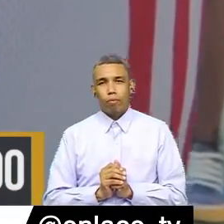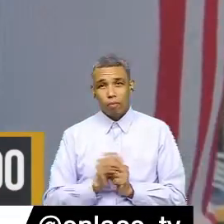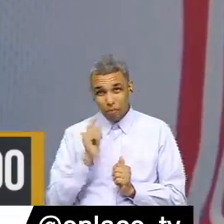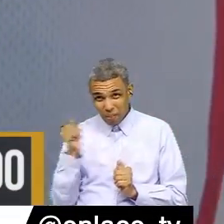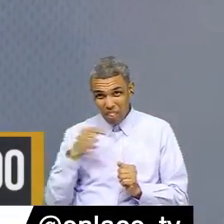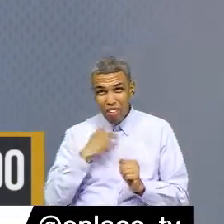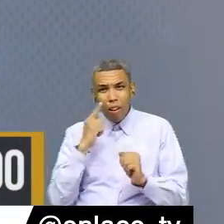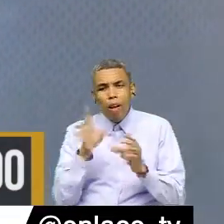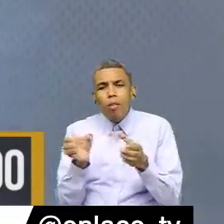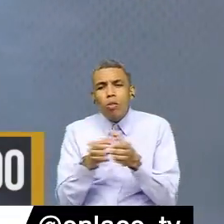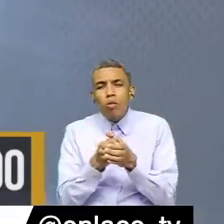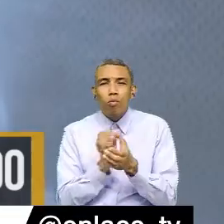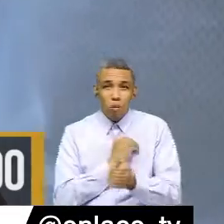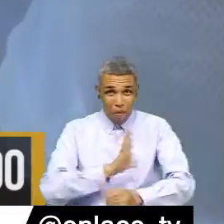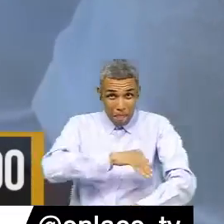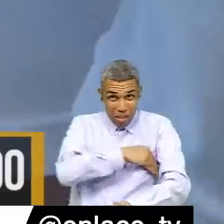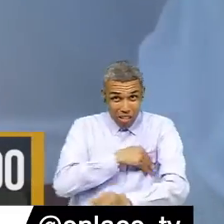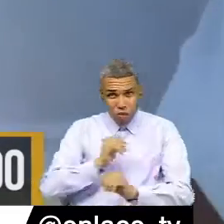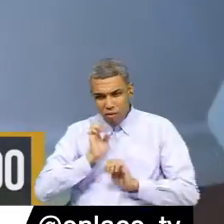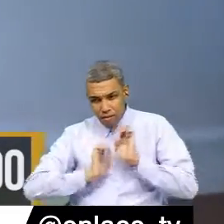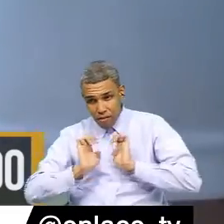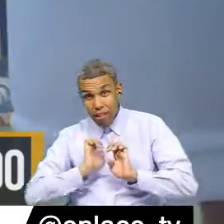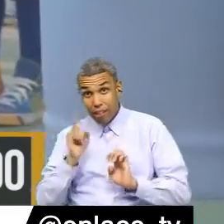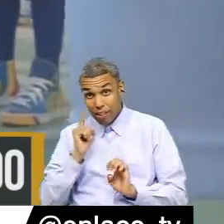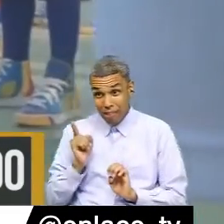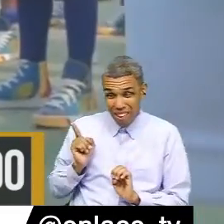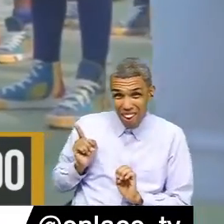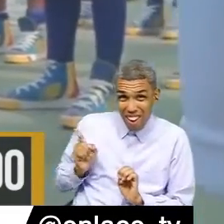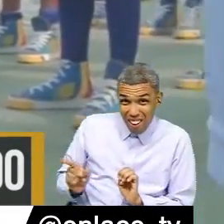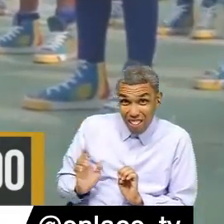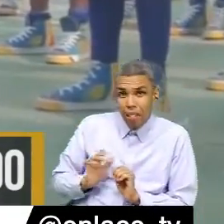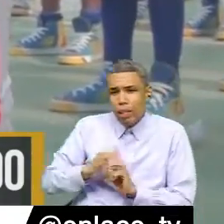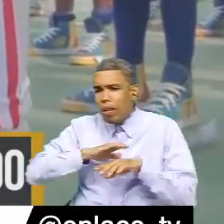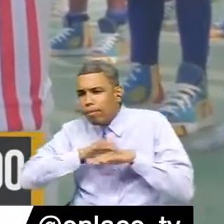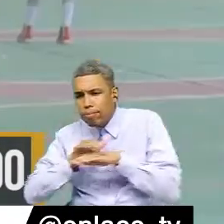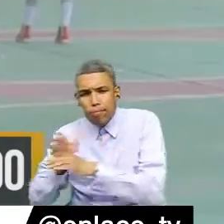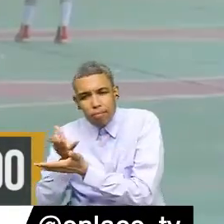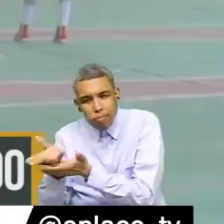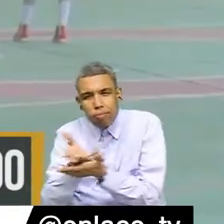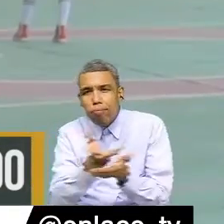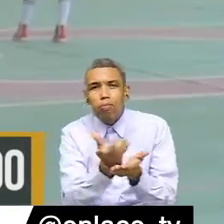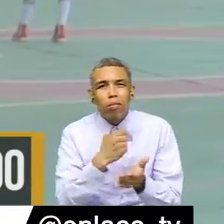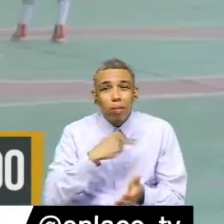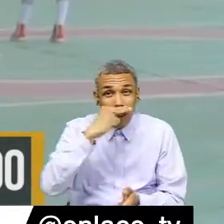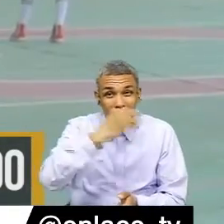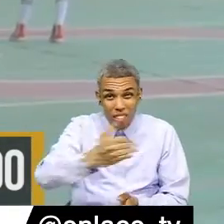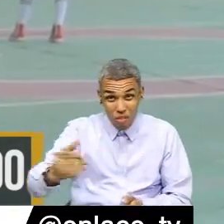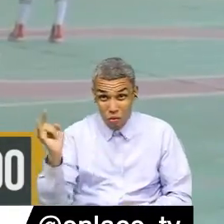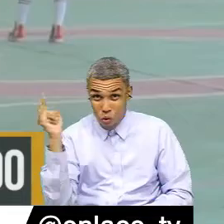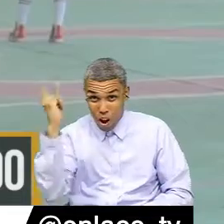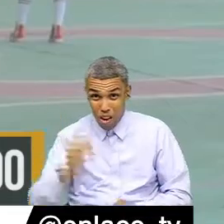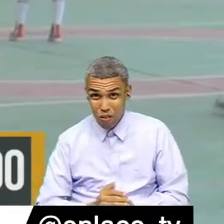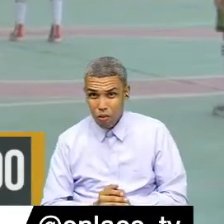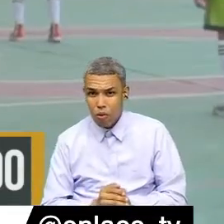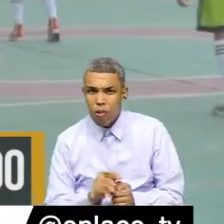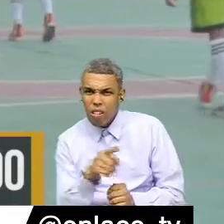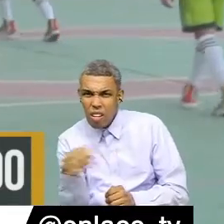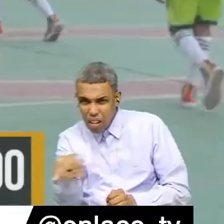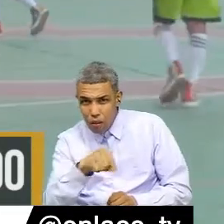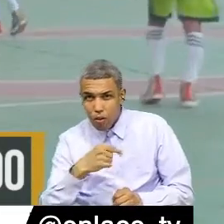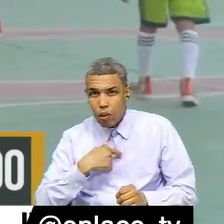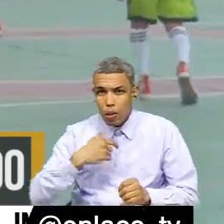mencionó que las actividades buscan que se disminuyan los casos o situaciones que generan vulnerabilidad amenaza o riesgo de conductas violentas que